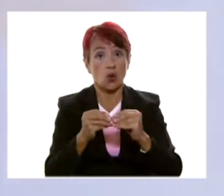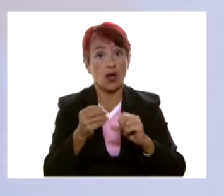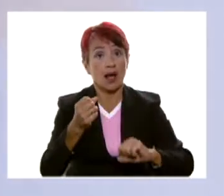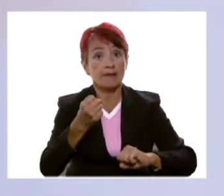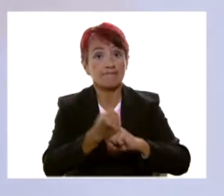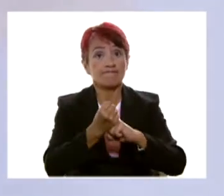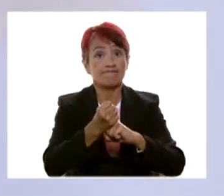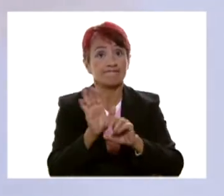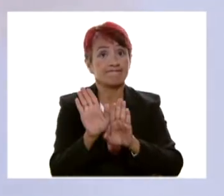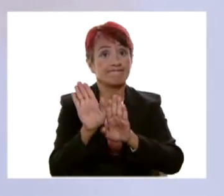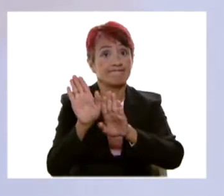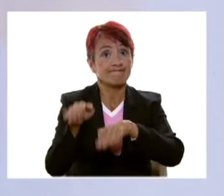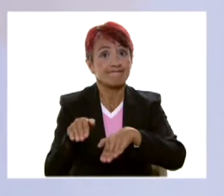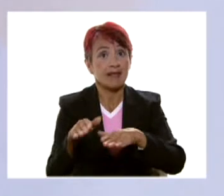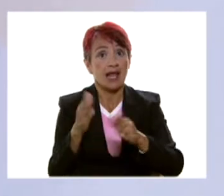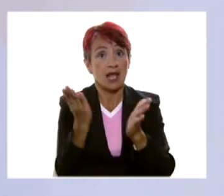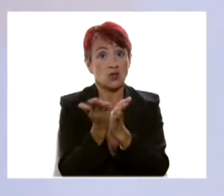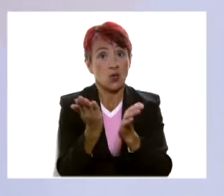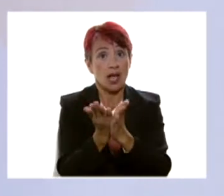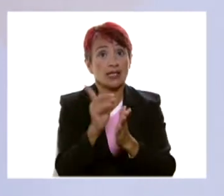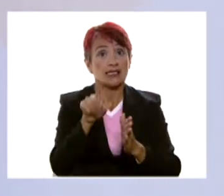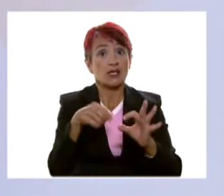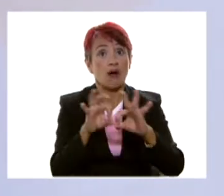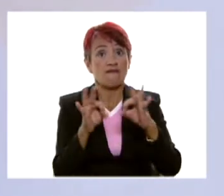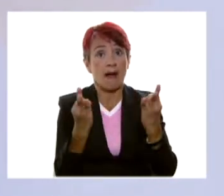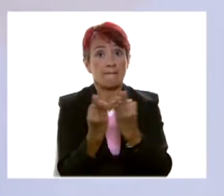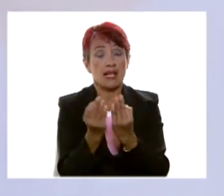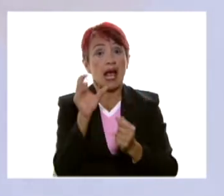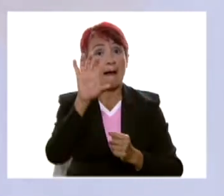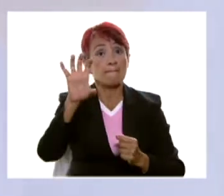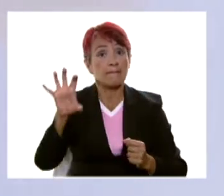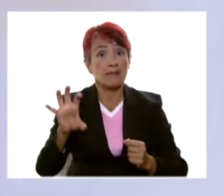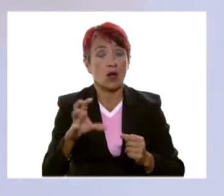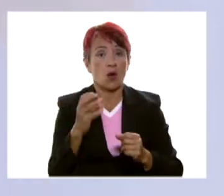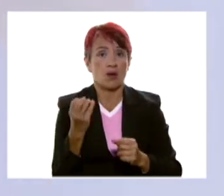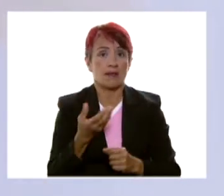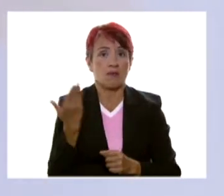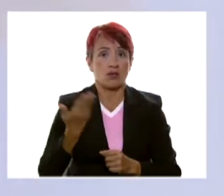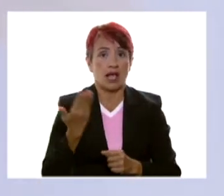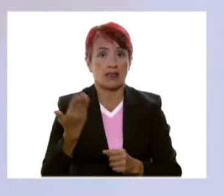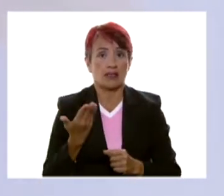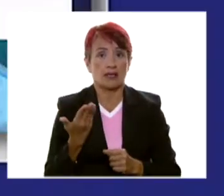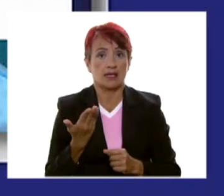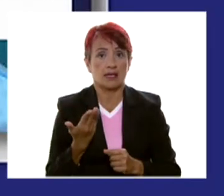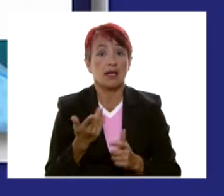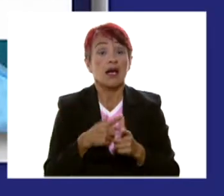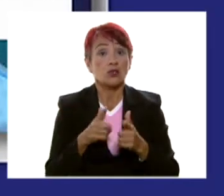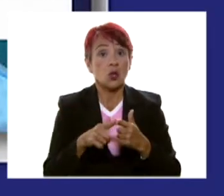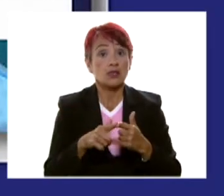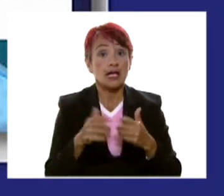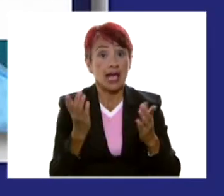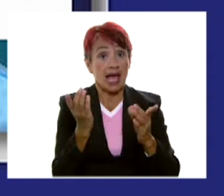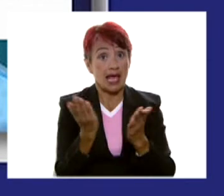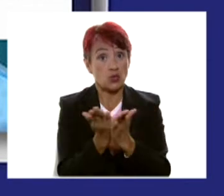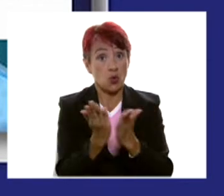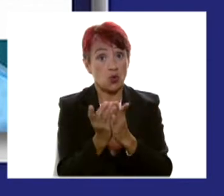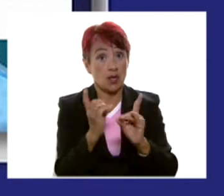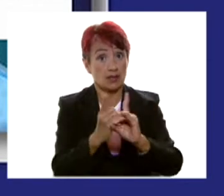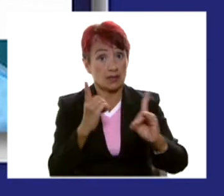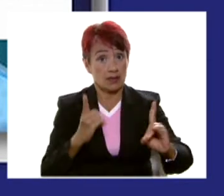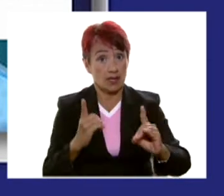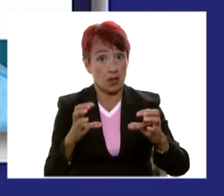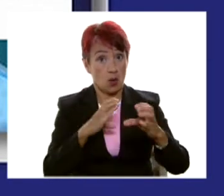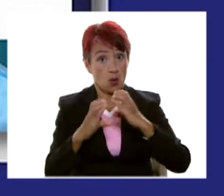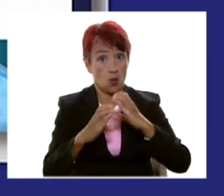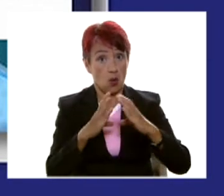favor no solo del estudiante, sino de la familia, del país como tal. También encontramos el estudio a distancia, que es parecido a la comunicación a